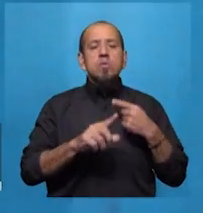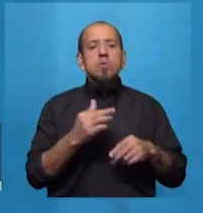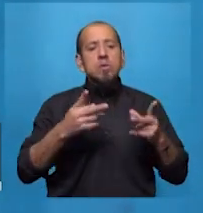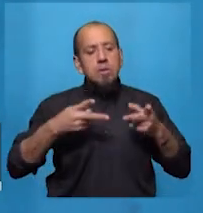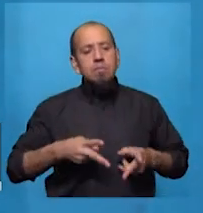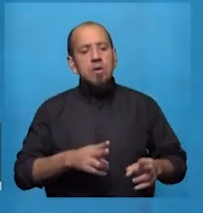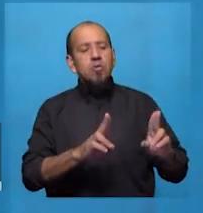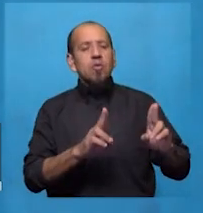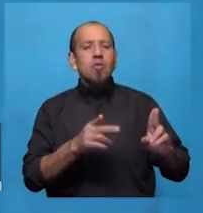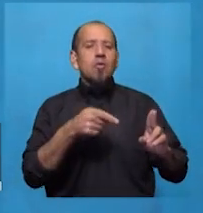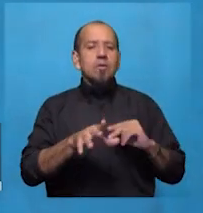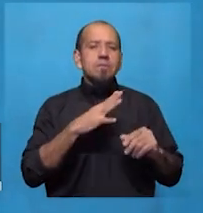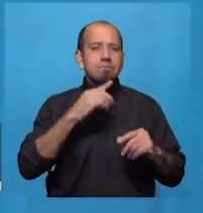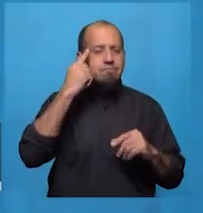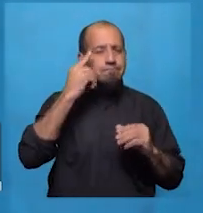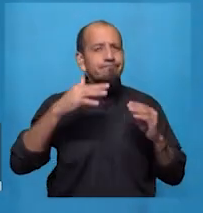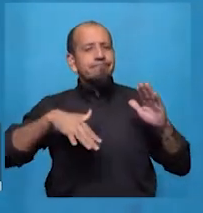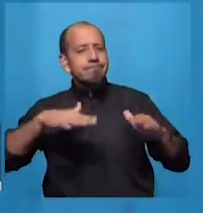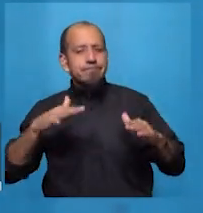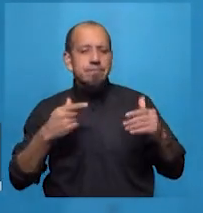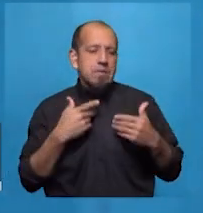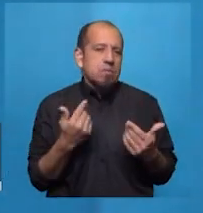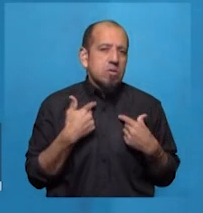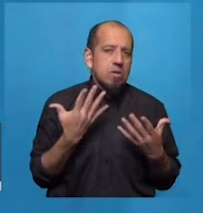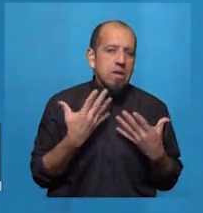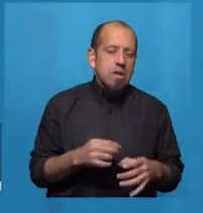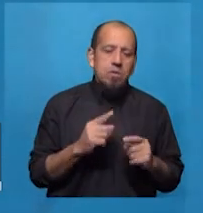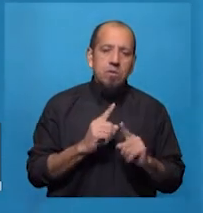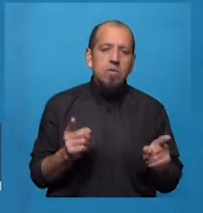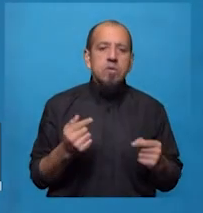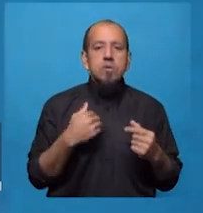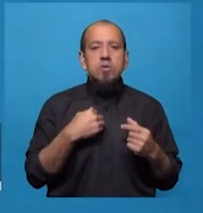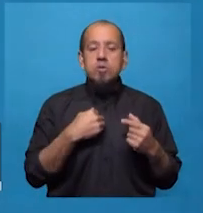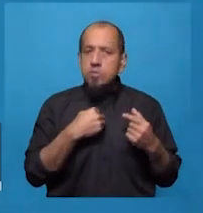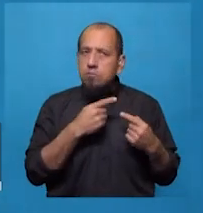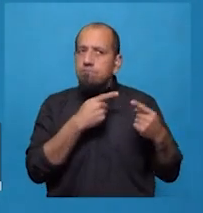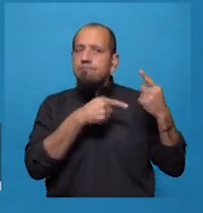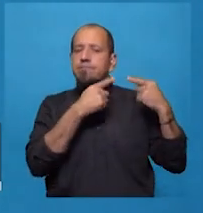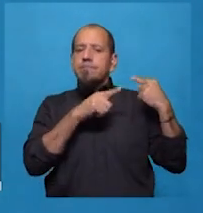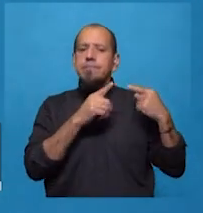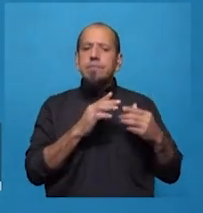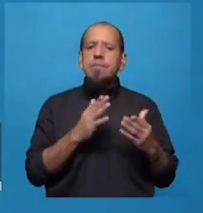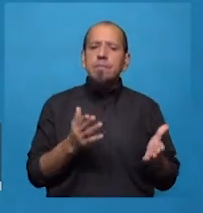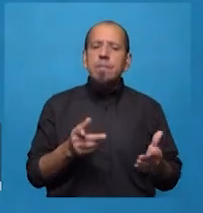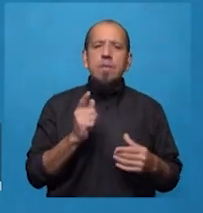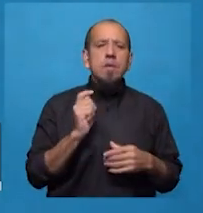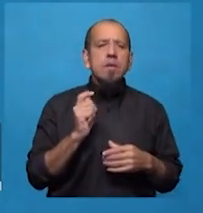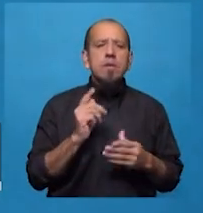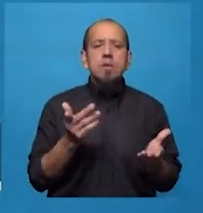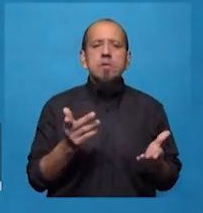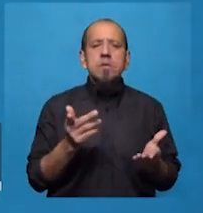metodología pintarla según nuestra conveniencia ahora si yo miro para atrás quien Quienes fueron